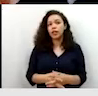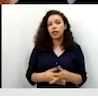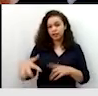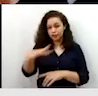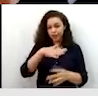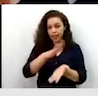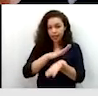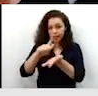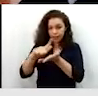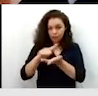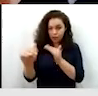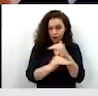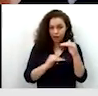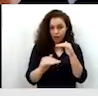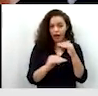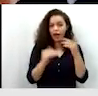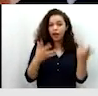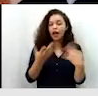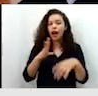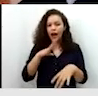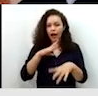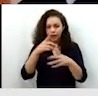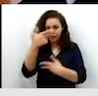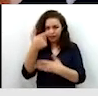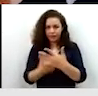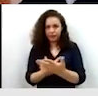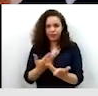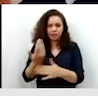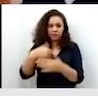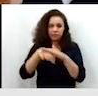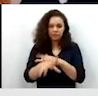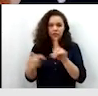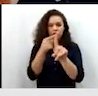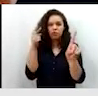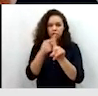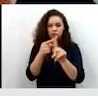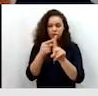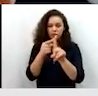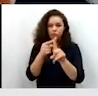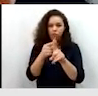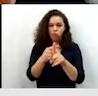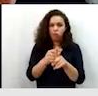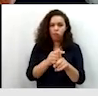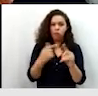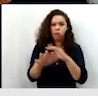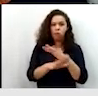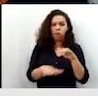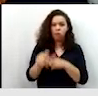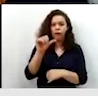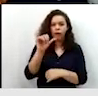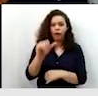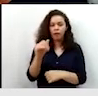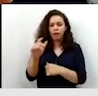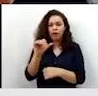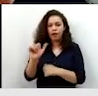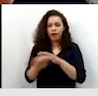básico vamos a tener un contenido que prácticamente es la introducción, objetivos, el apartado A, saneamiento básico, y